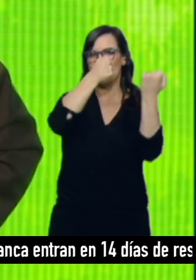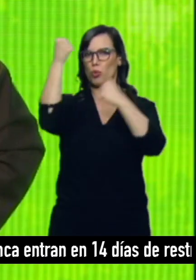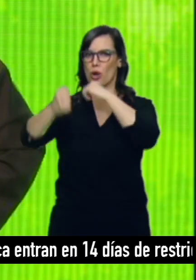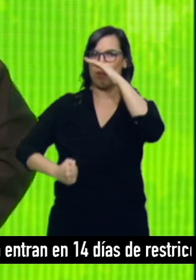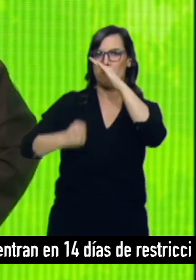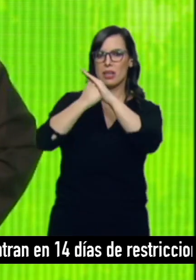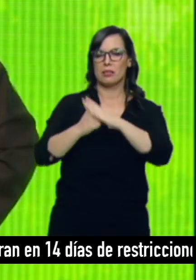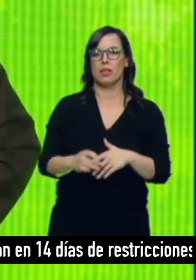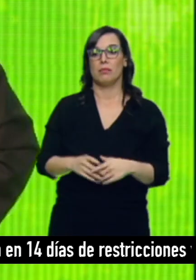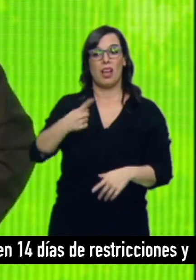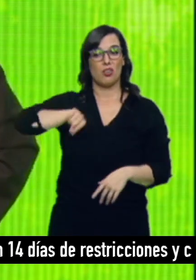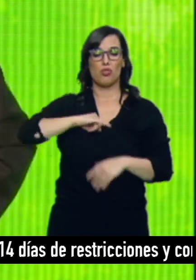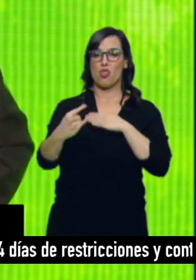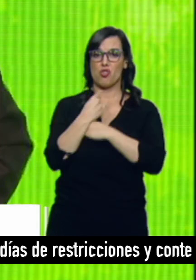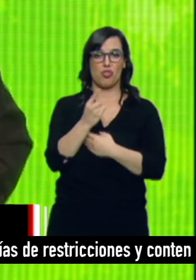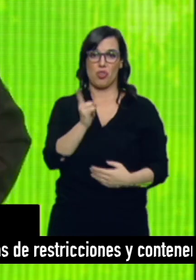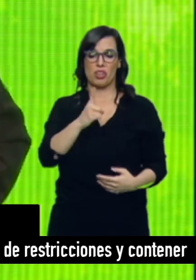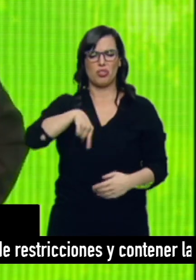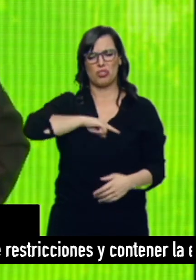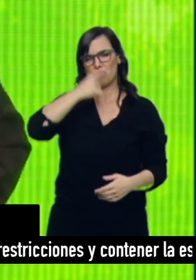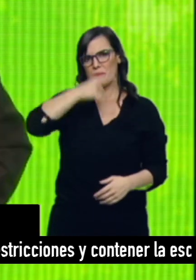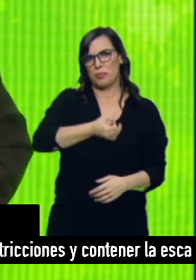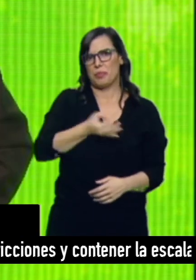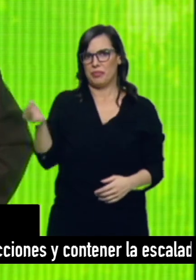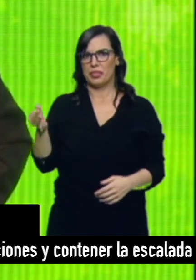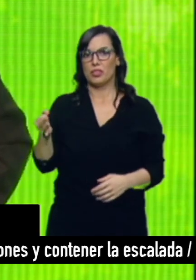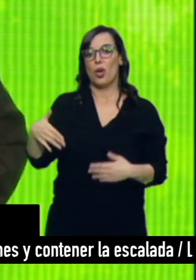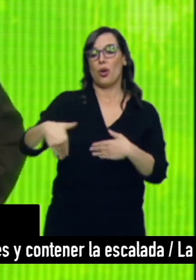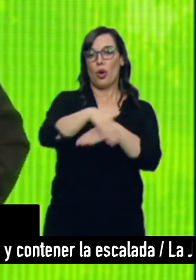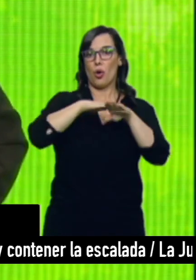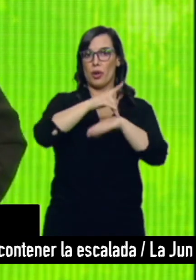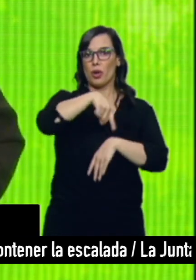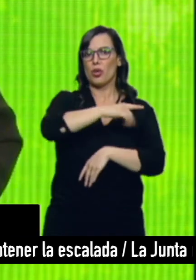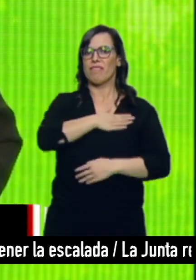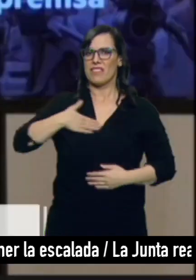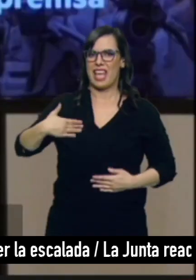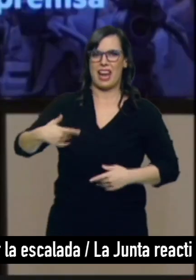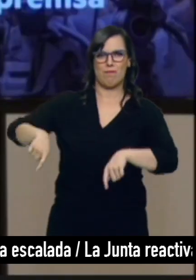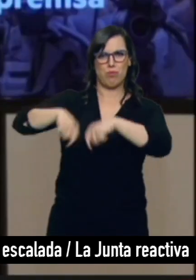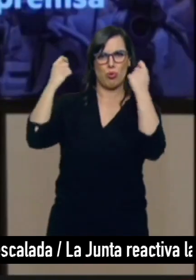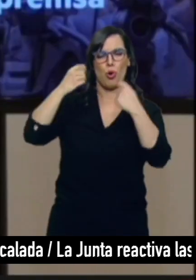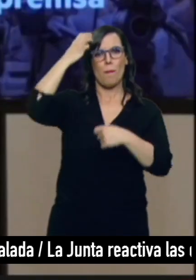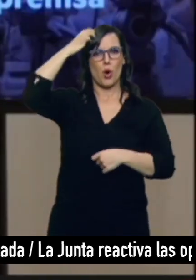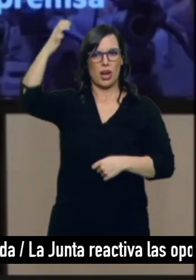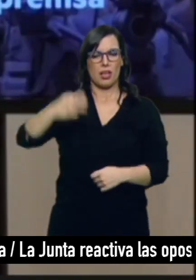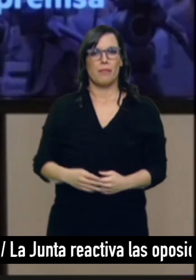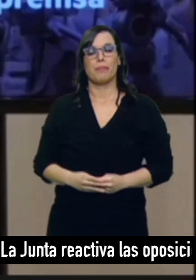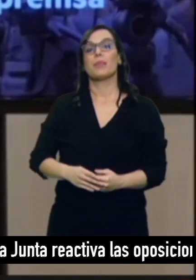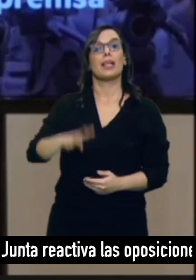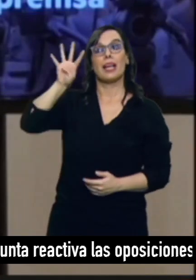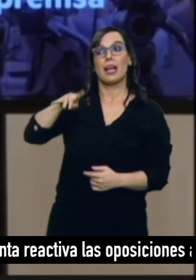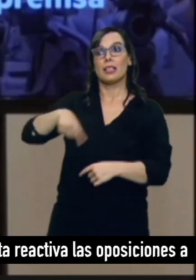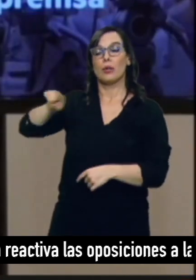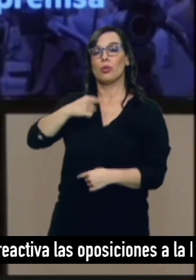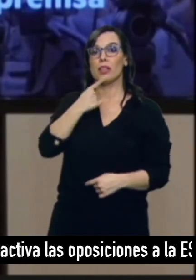nosotros no nos engañan. Nosotros sabemos perfectamente que el Gobierno quiere acabar con la monarquía. Y desde Cataluña, lo primero que tendría